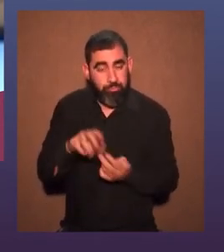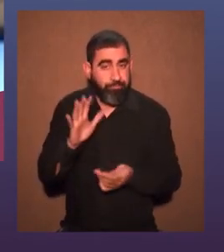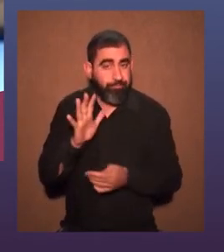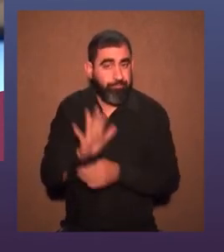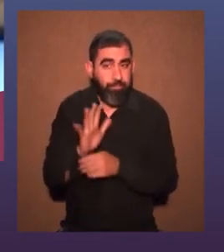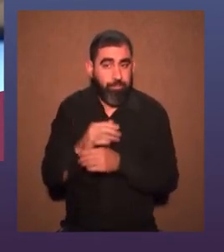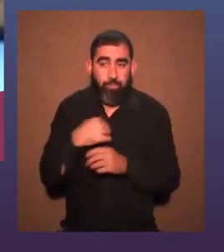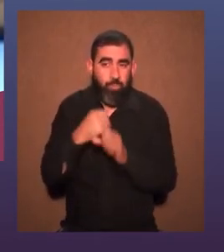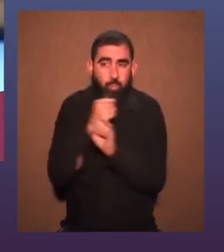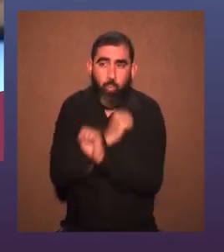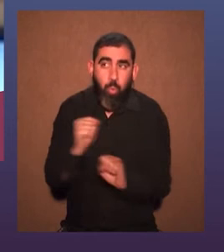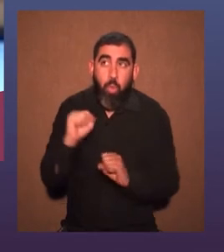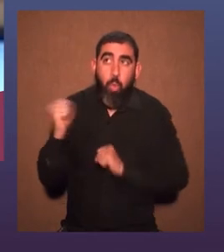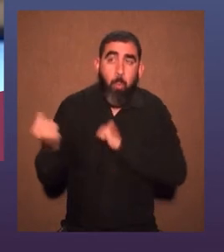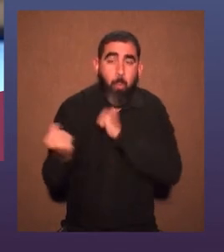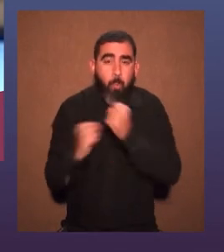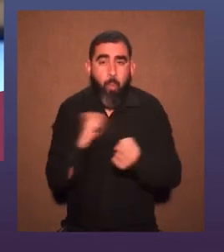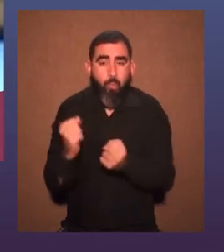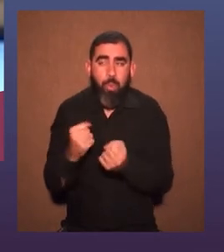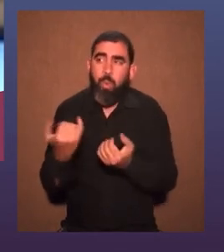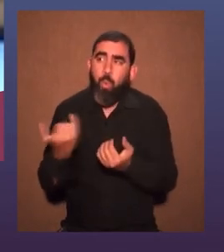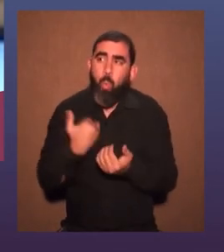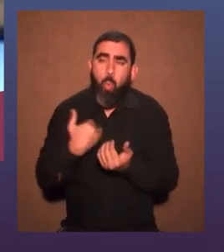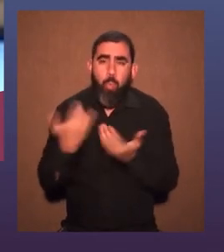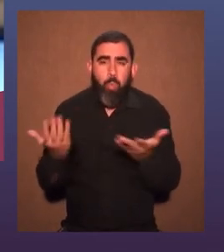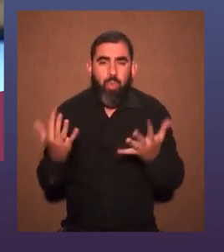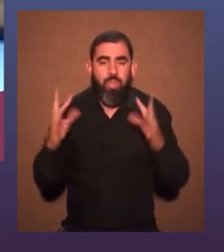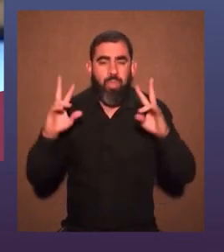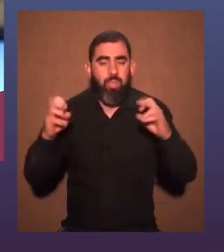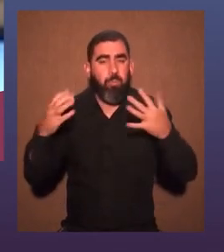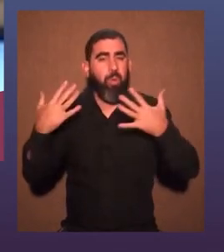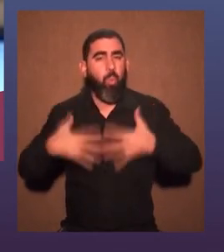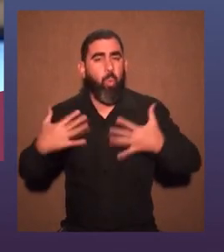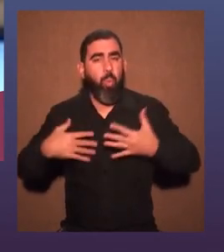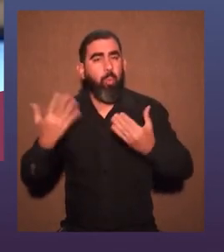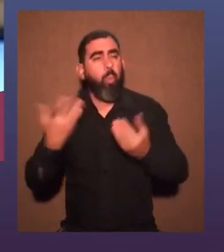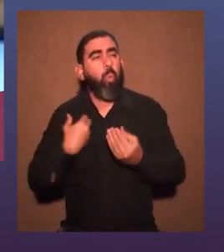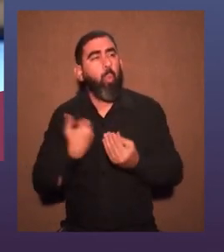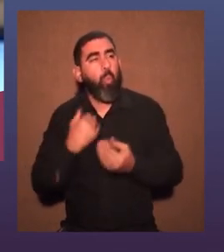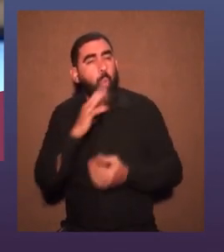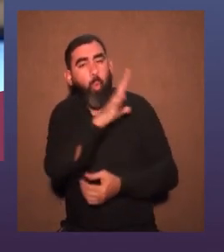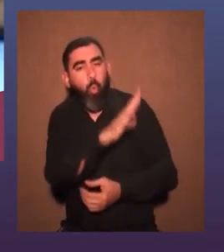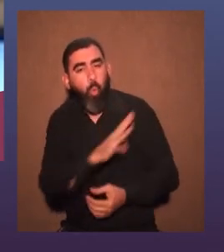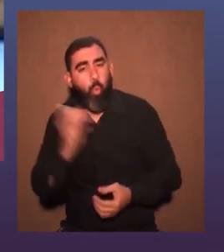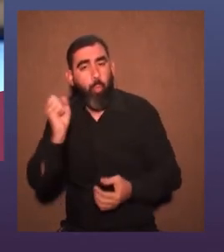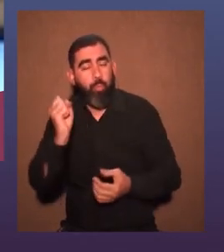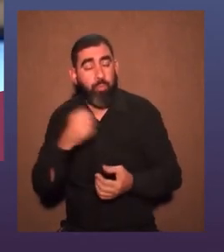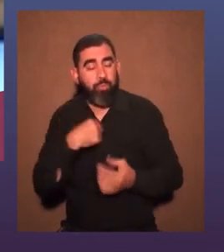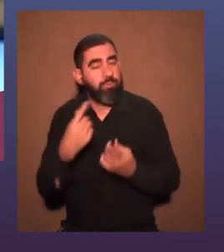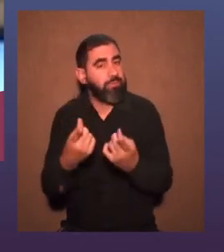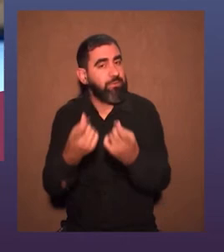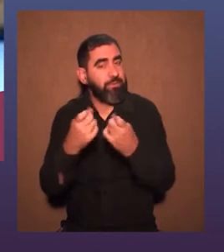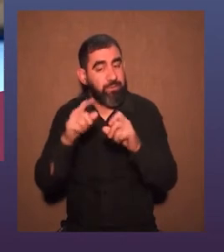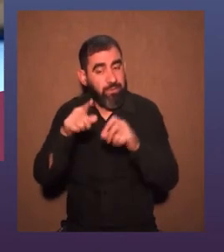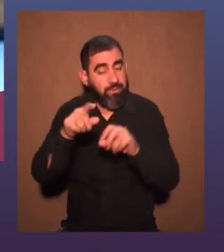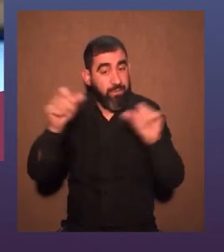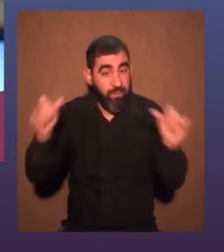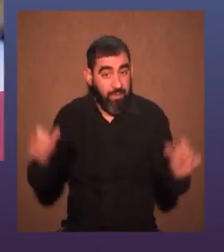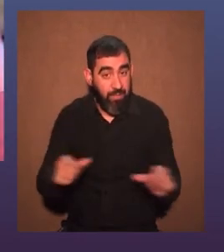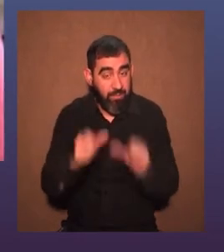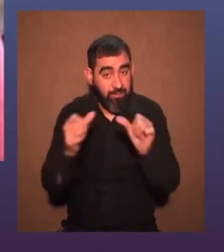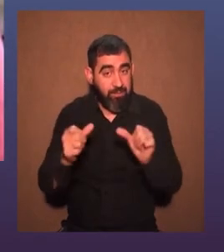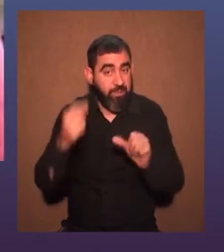como que no me deja moverme. Digo, ¿cómo llego esto a lo corporal? Entonces claro. Para mí fue muy necesario en esta tregua